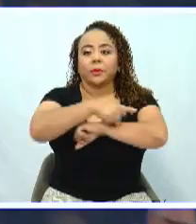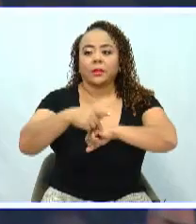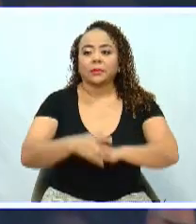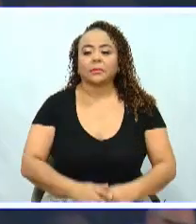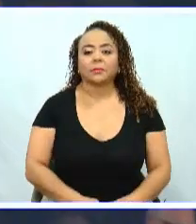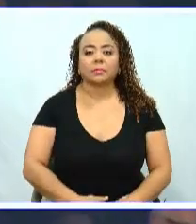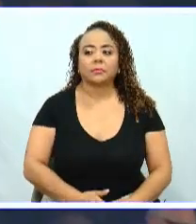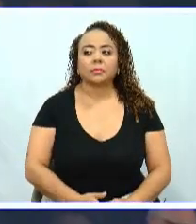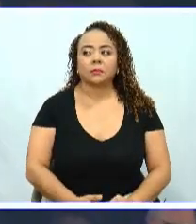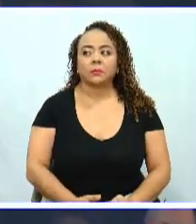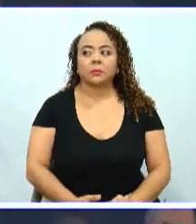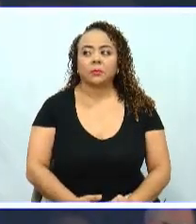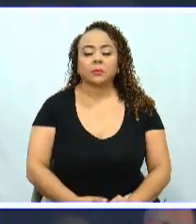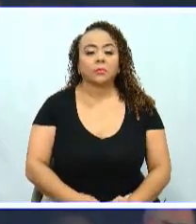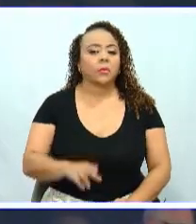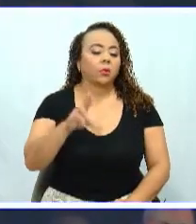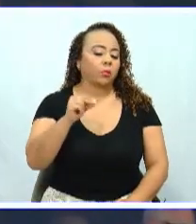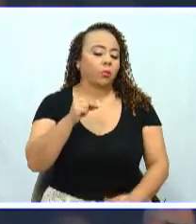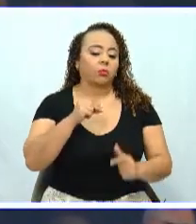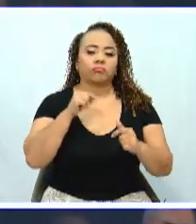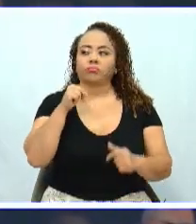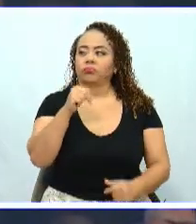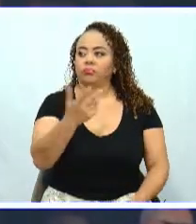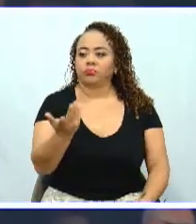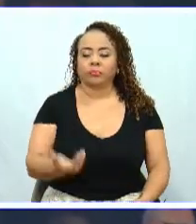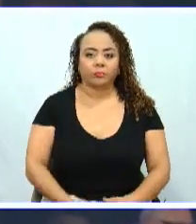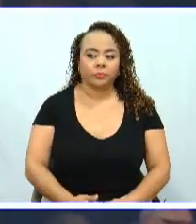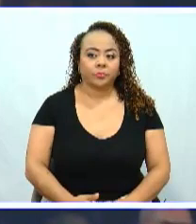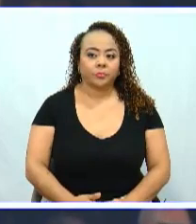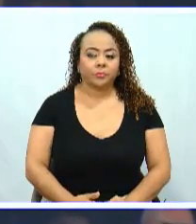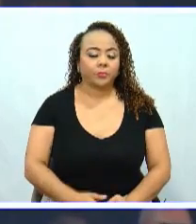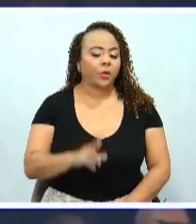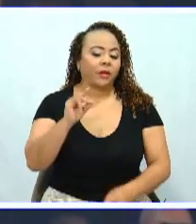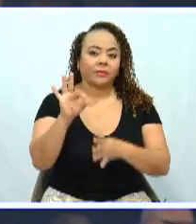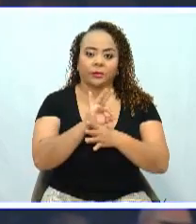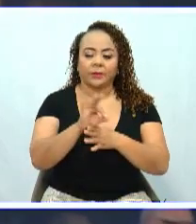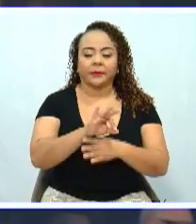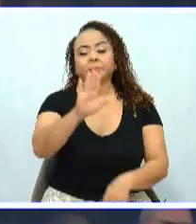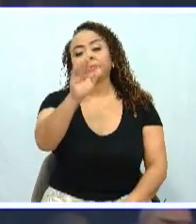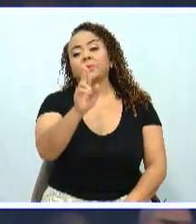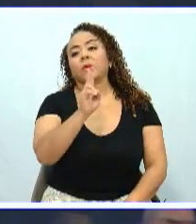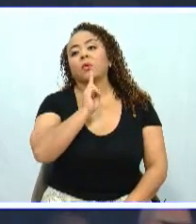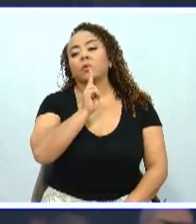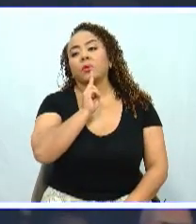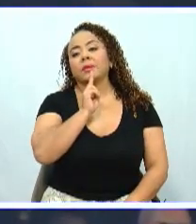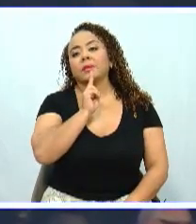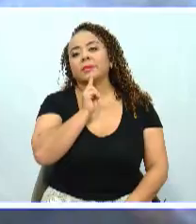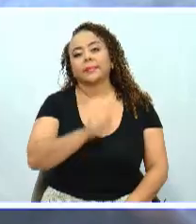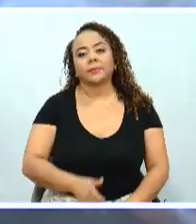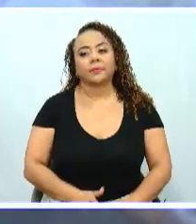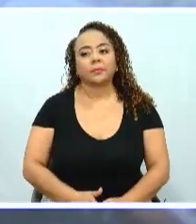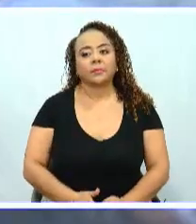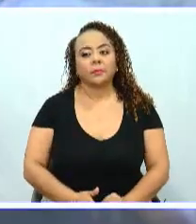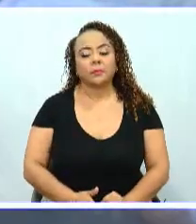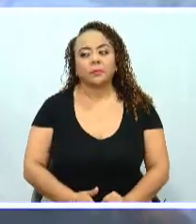puntarenas la cosa no caminaba no caminaba en Honduras bueno vos lo